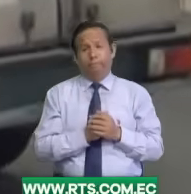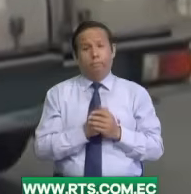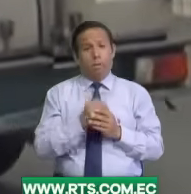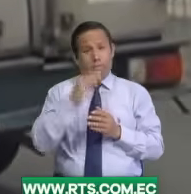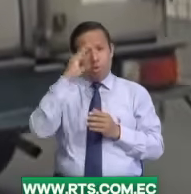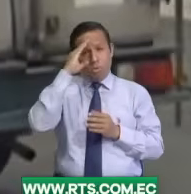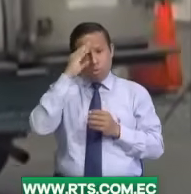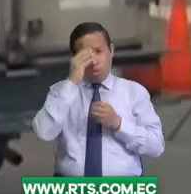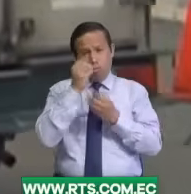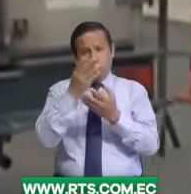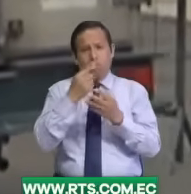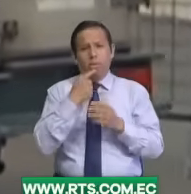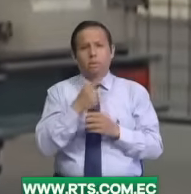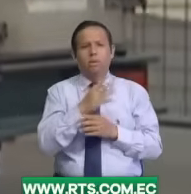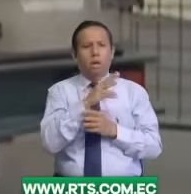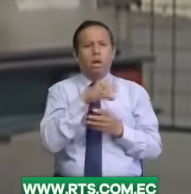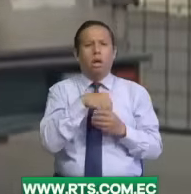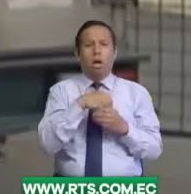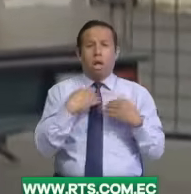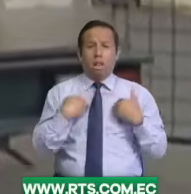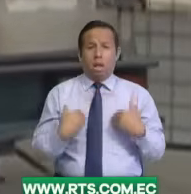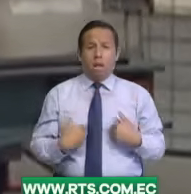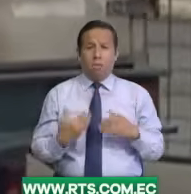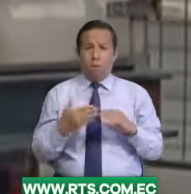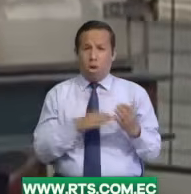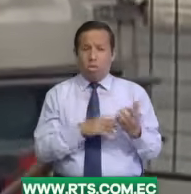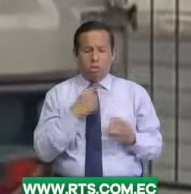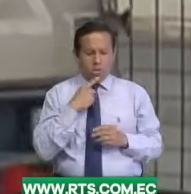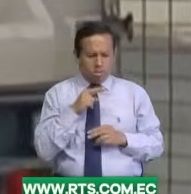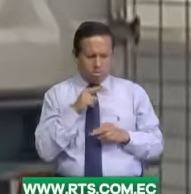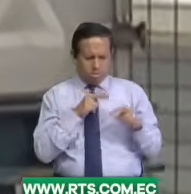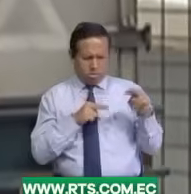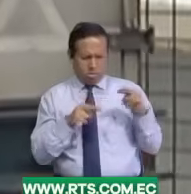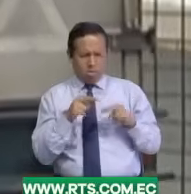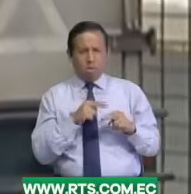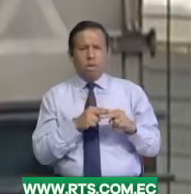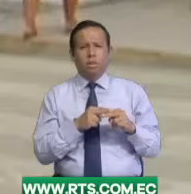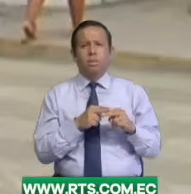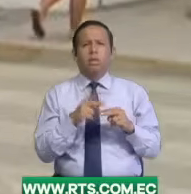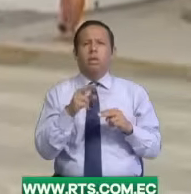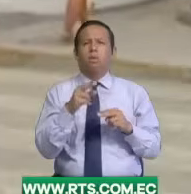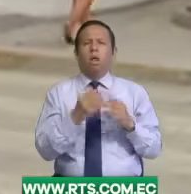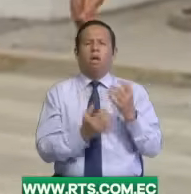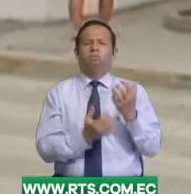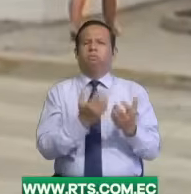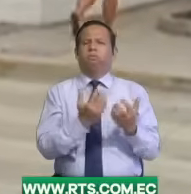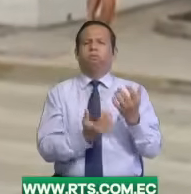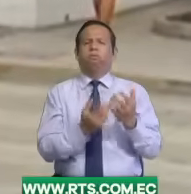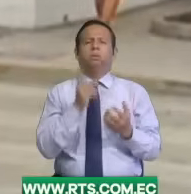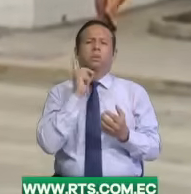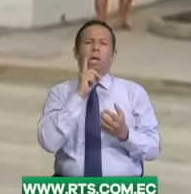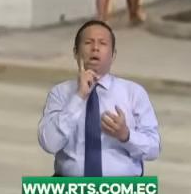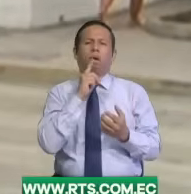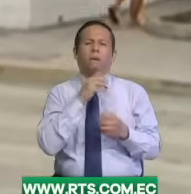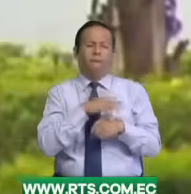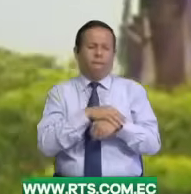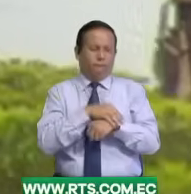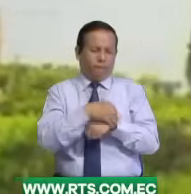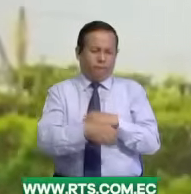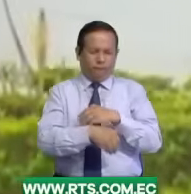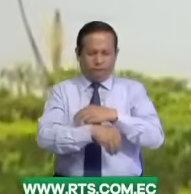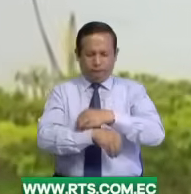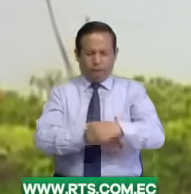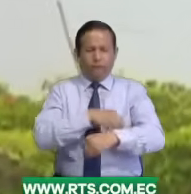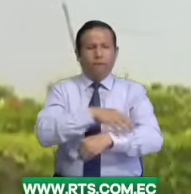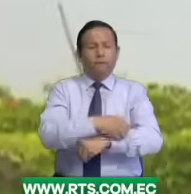criminalística en el examen externo del cadáver, se constató que presentaba un estado de carbonización parcial y desprendimiento de epidermis. El cuerpo